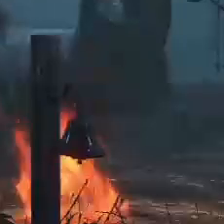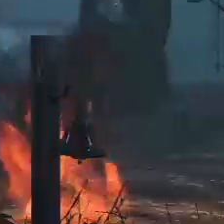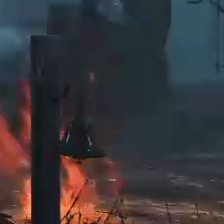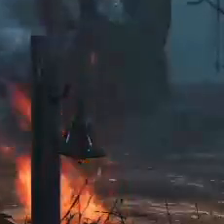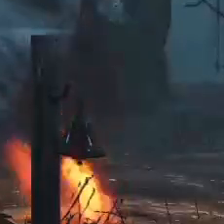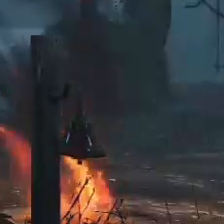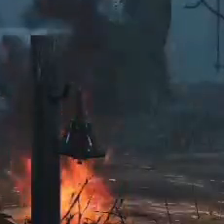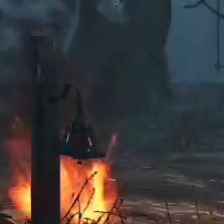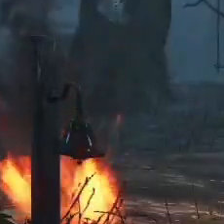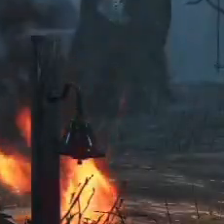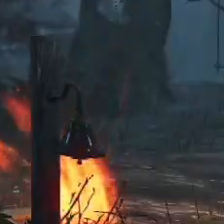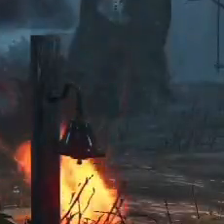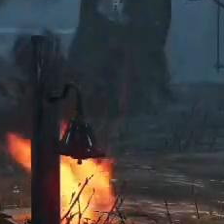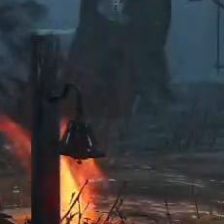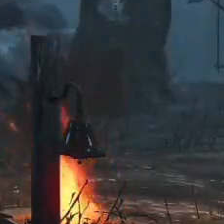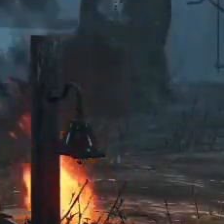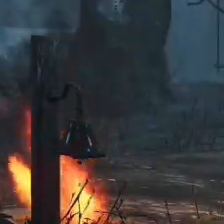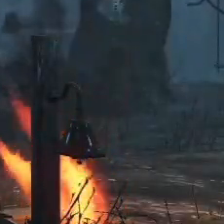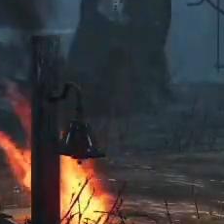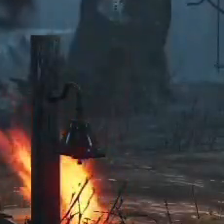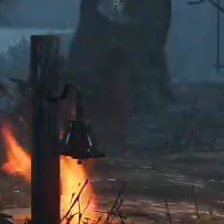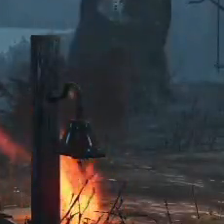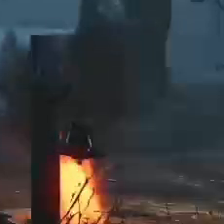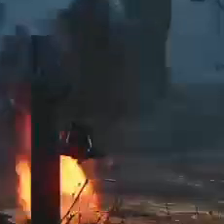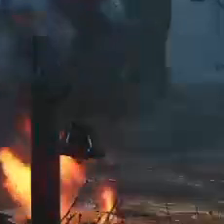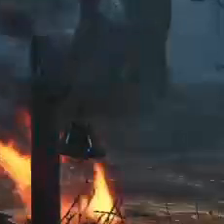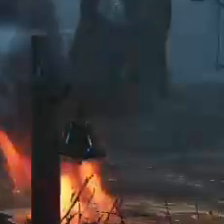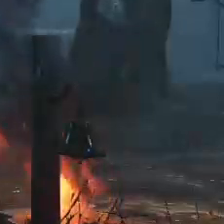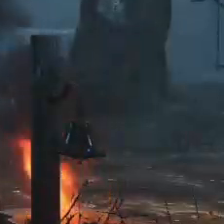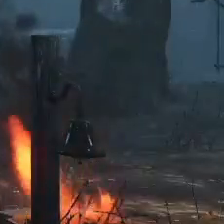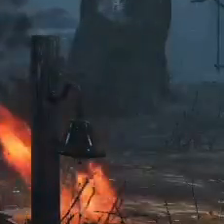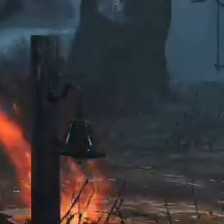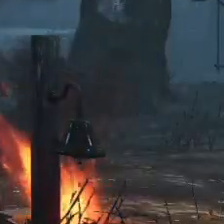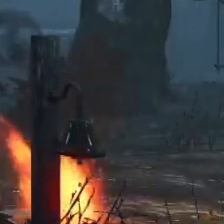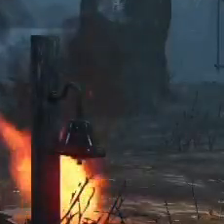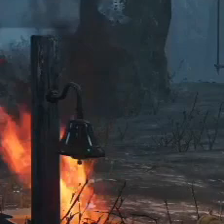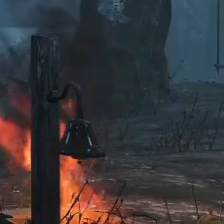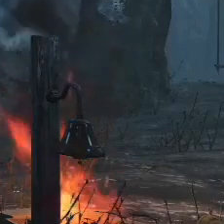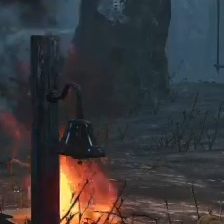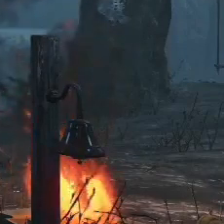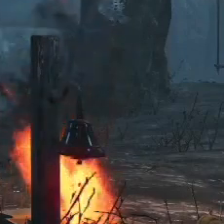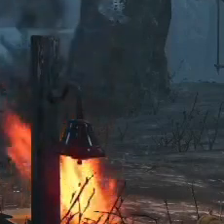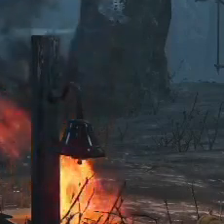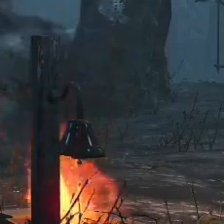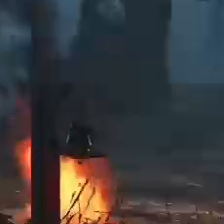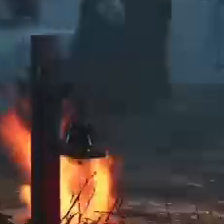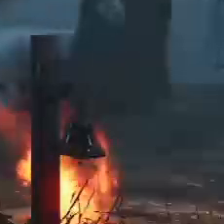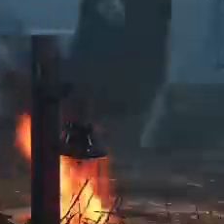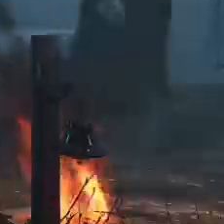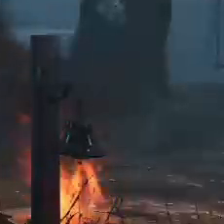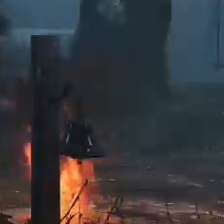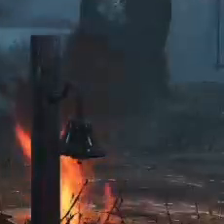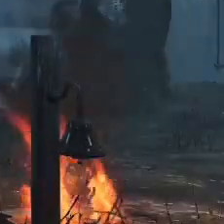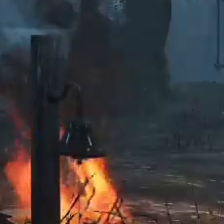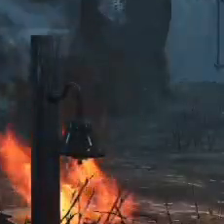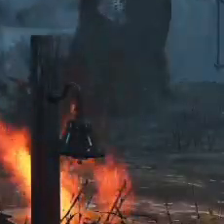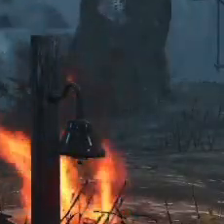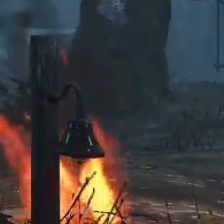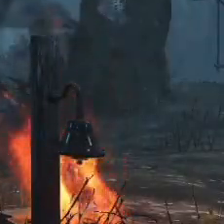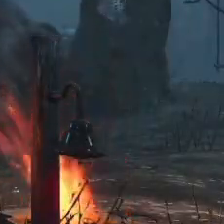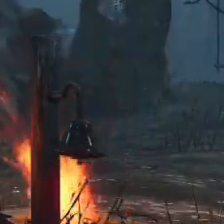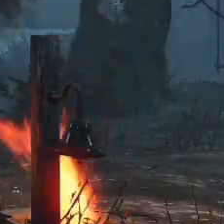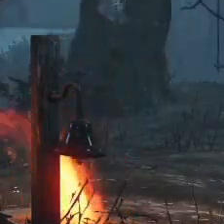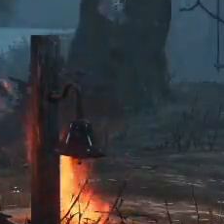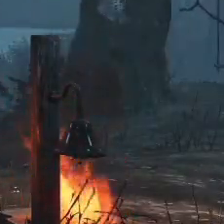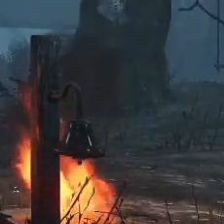que nuestro papá gobierno bueno nuestro papá nuestros tiranos nuestros tiranos gobiernos